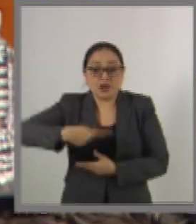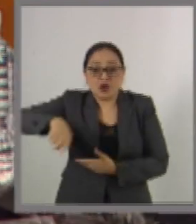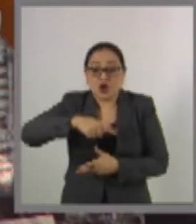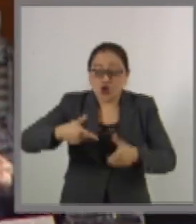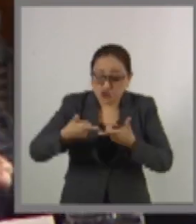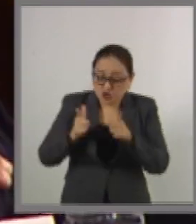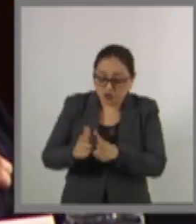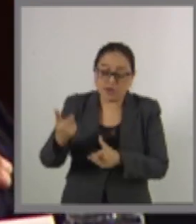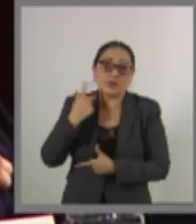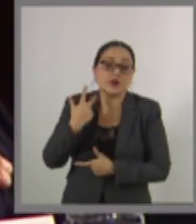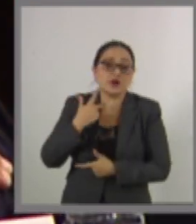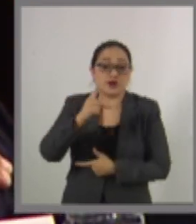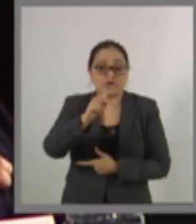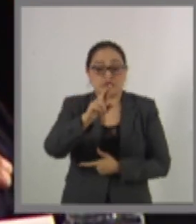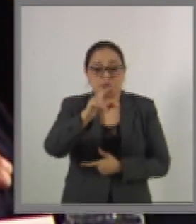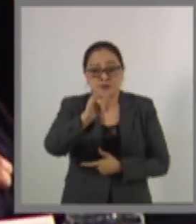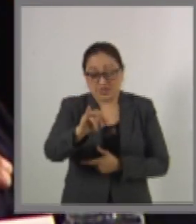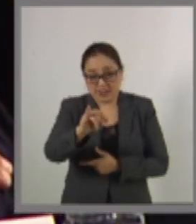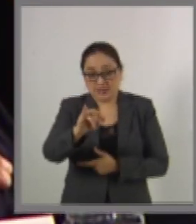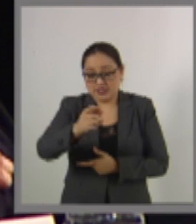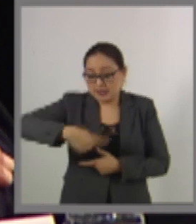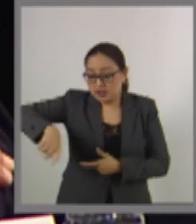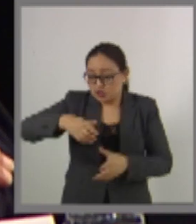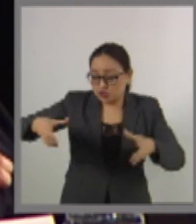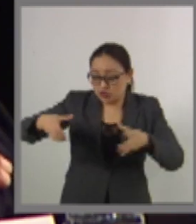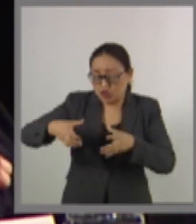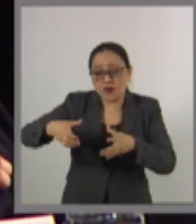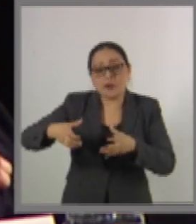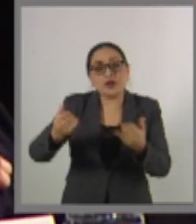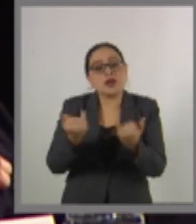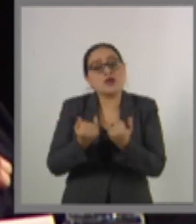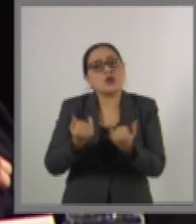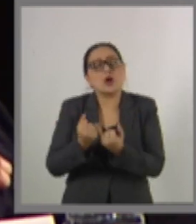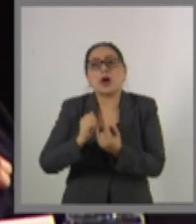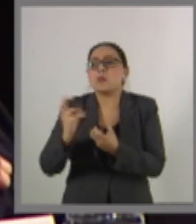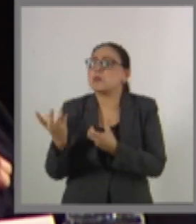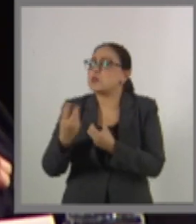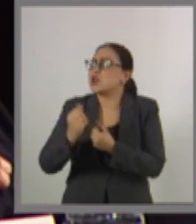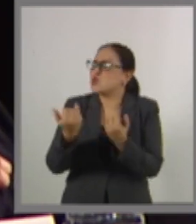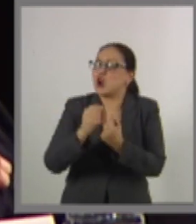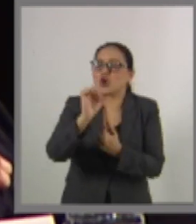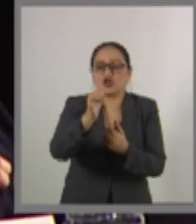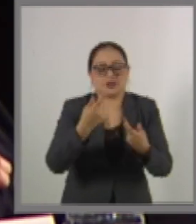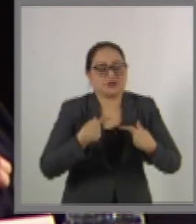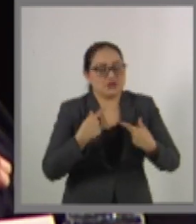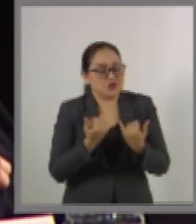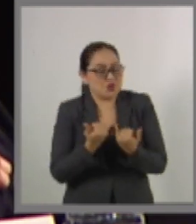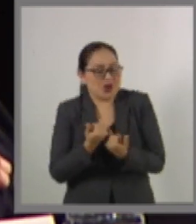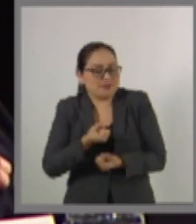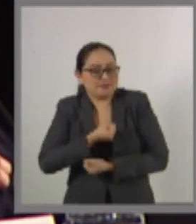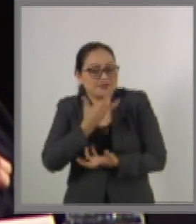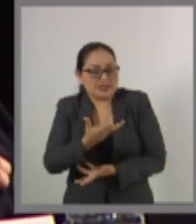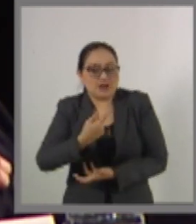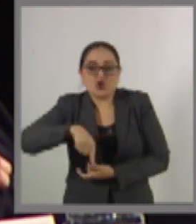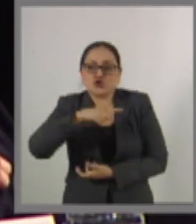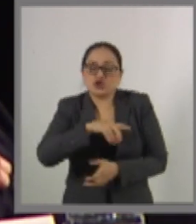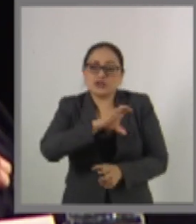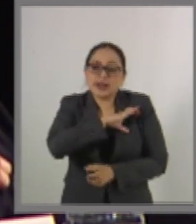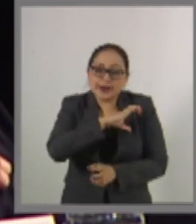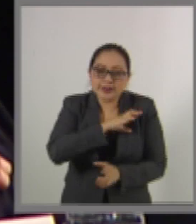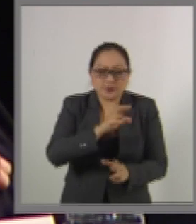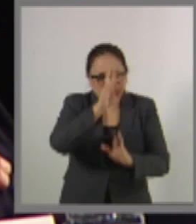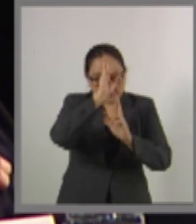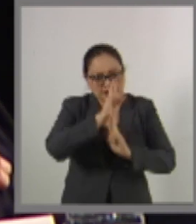de nosotros, de la fracción parlamentaria del PRI, y seguramente alguien más lo dirá, nuestro cariño, nuestro